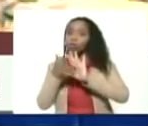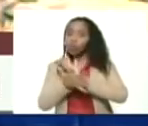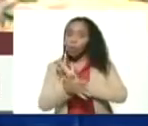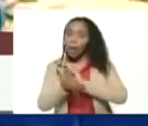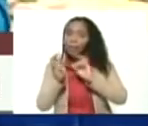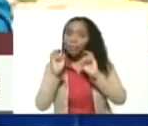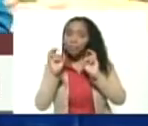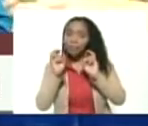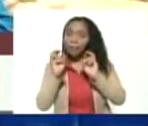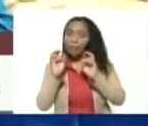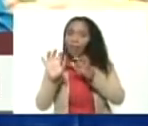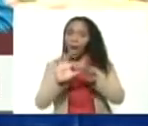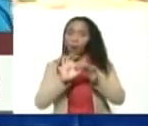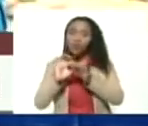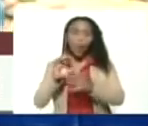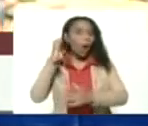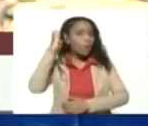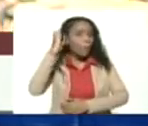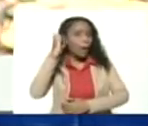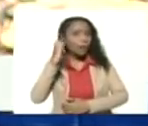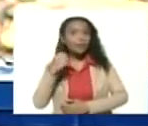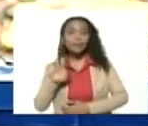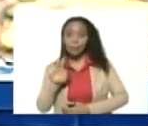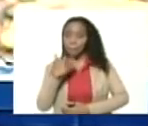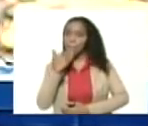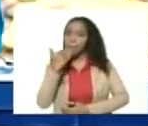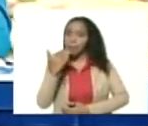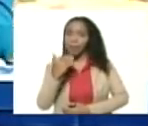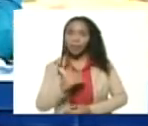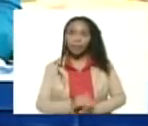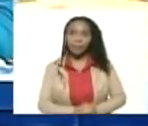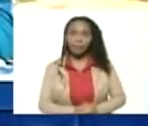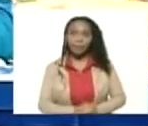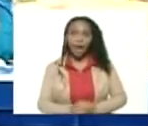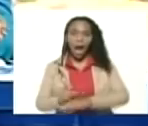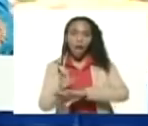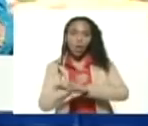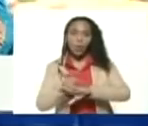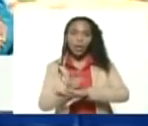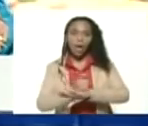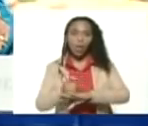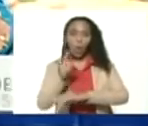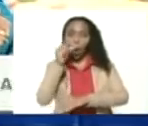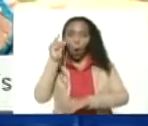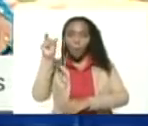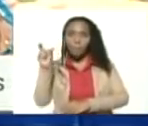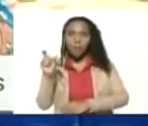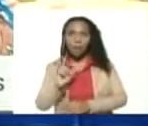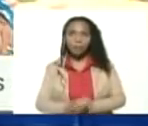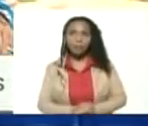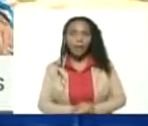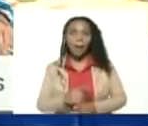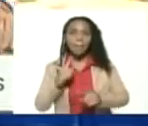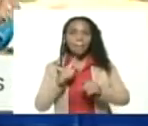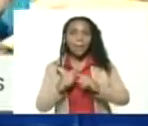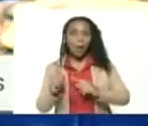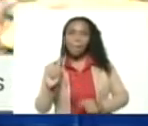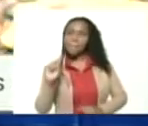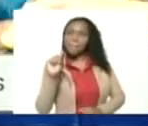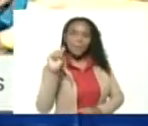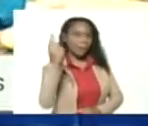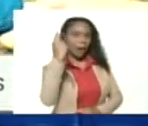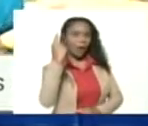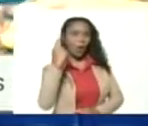tema de la Unión Europea. Si me lo permite el gobernador Rafael Lacaba. Pero primero lo primero,